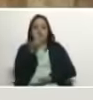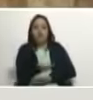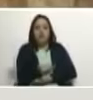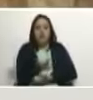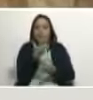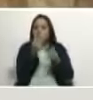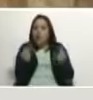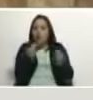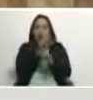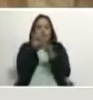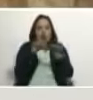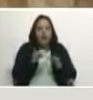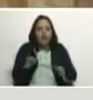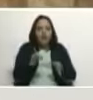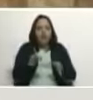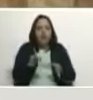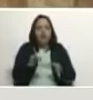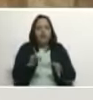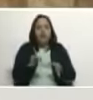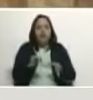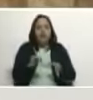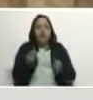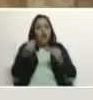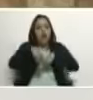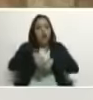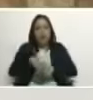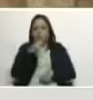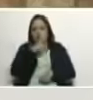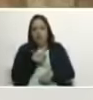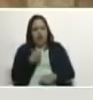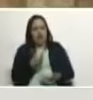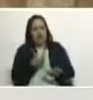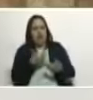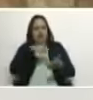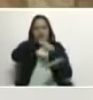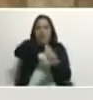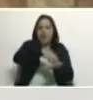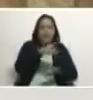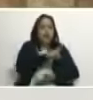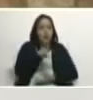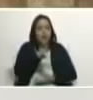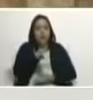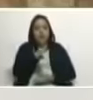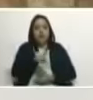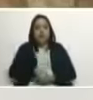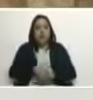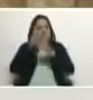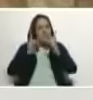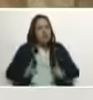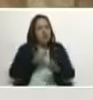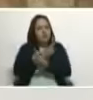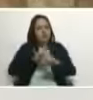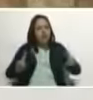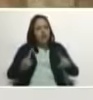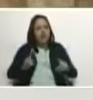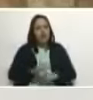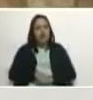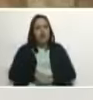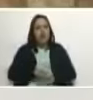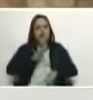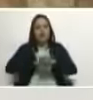Era un gesto de convicción, no de rendición, convicción democrática, porque nos hemos formado